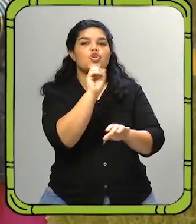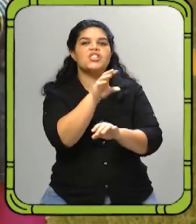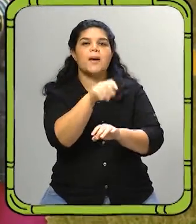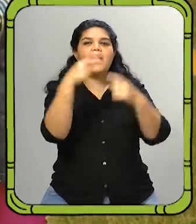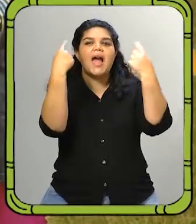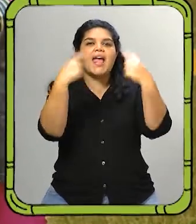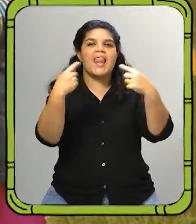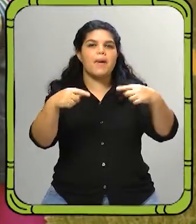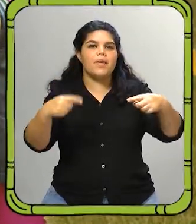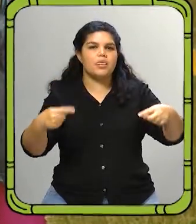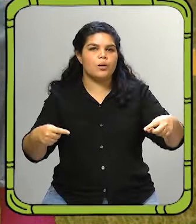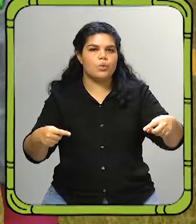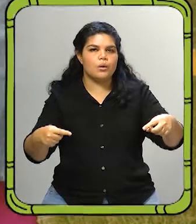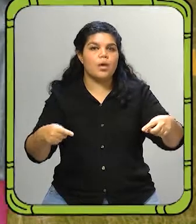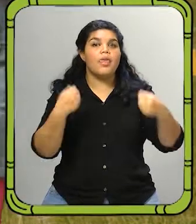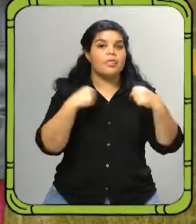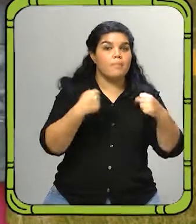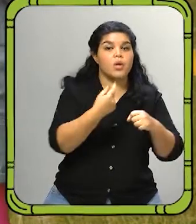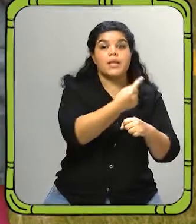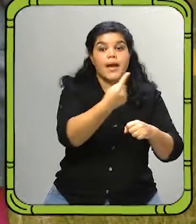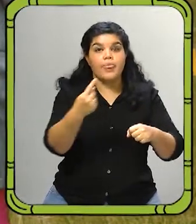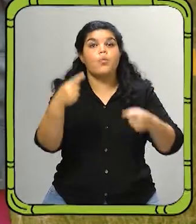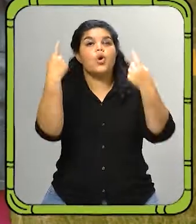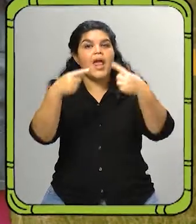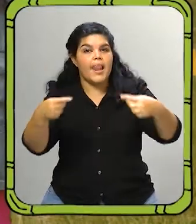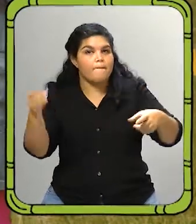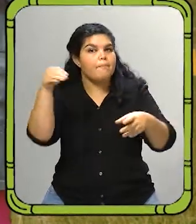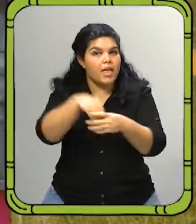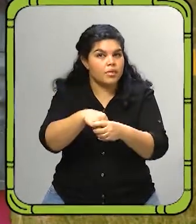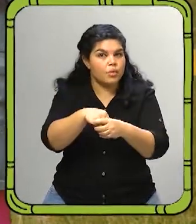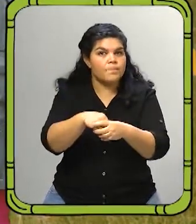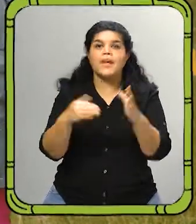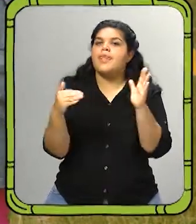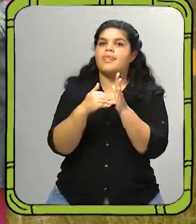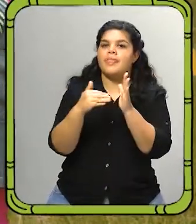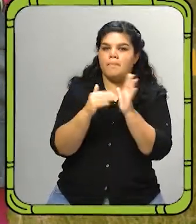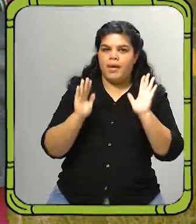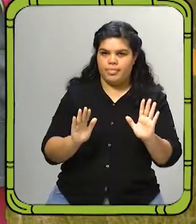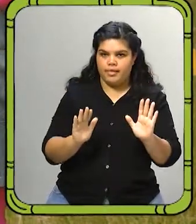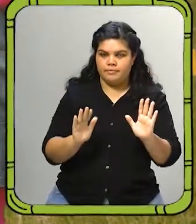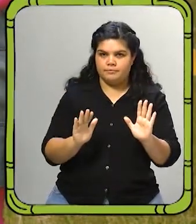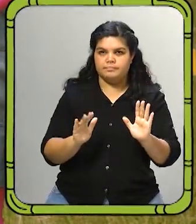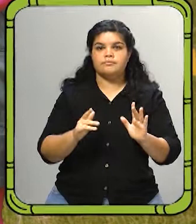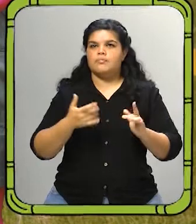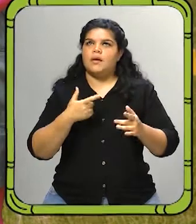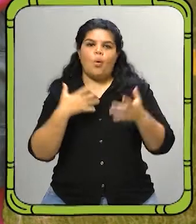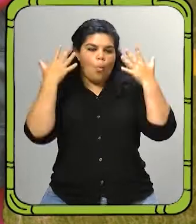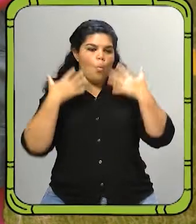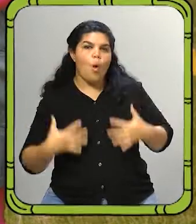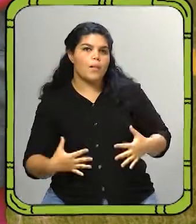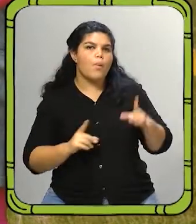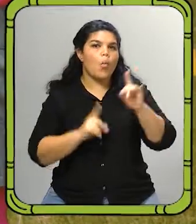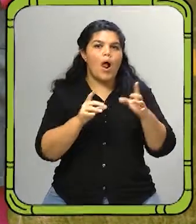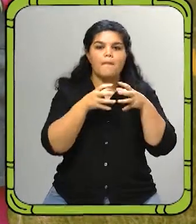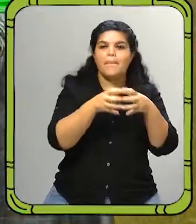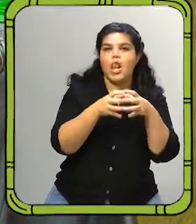deporte elementos. Tiene un elemento. ¿Sí? ¿Y qué elementos son? En función de qué parte del cuerpo vamos a usar, claro. es la pelota que vamos a